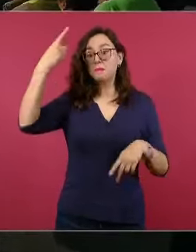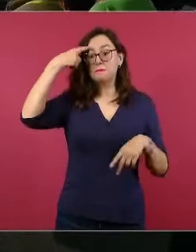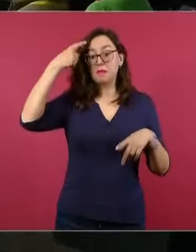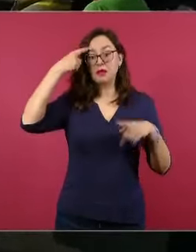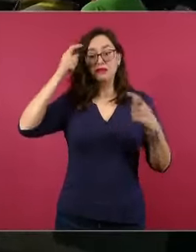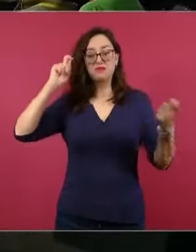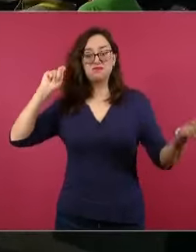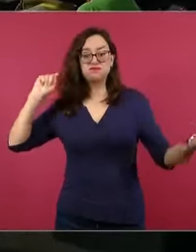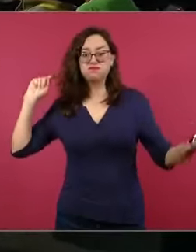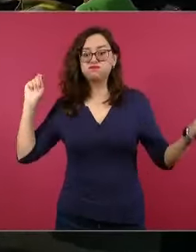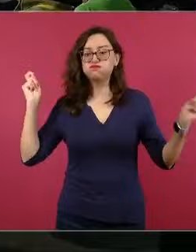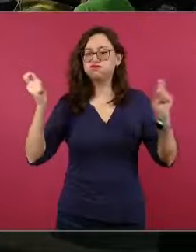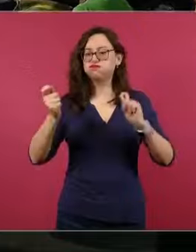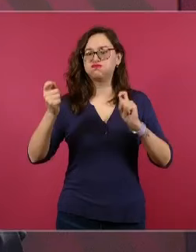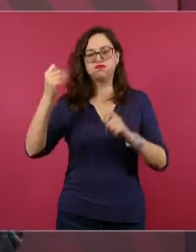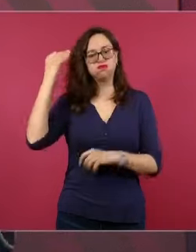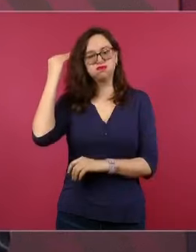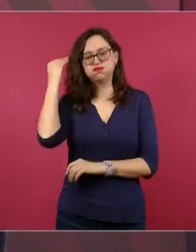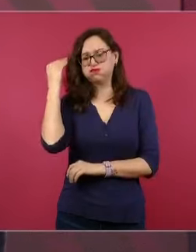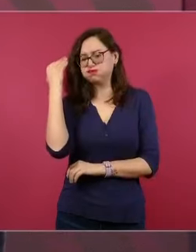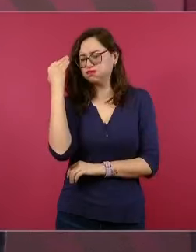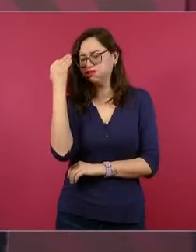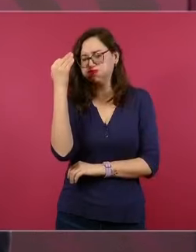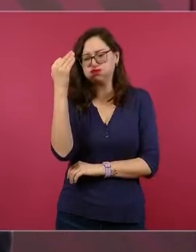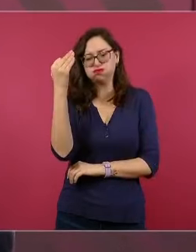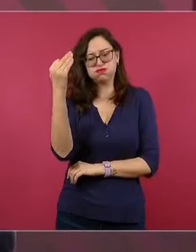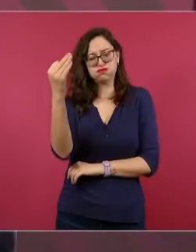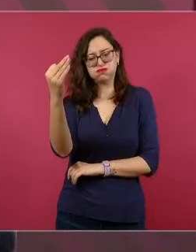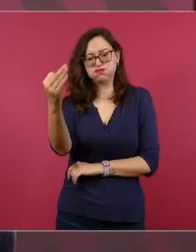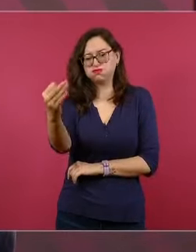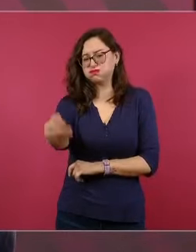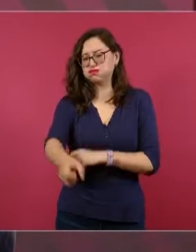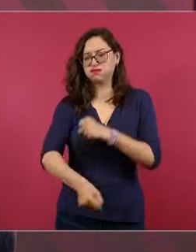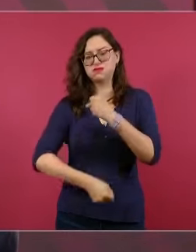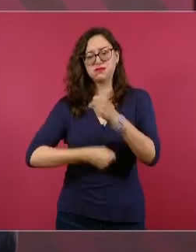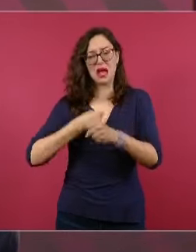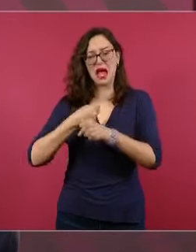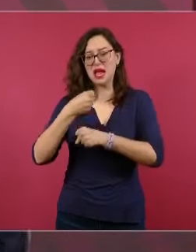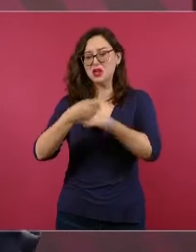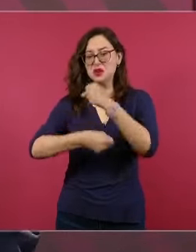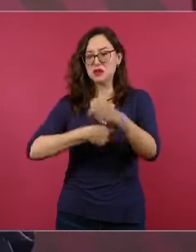el cambiar la mentalidad de un pueblo